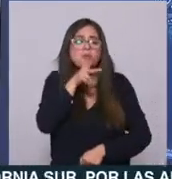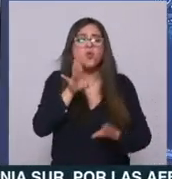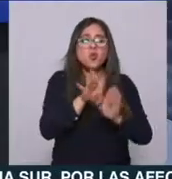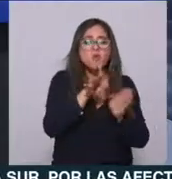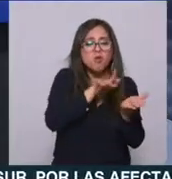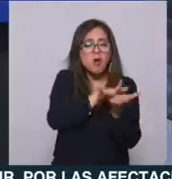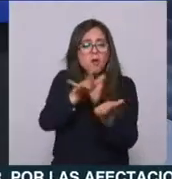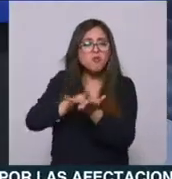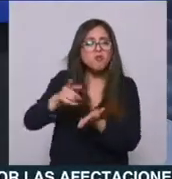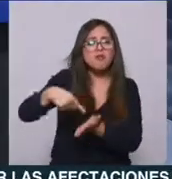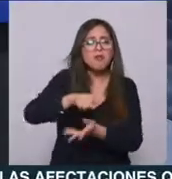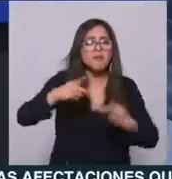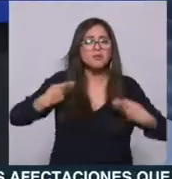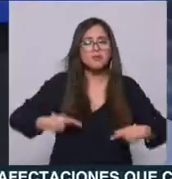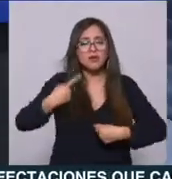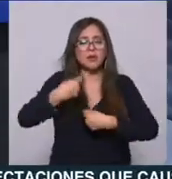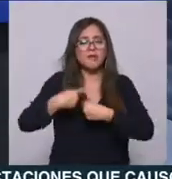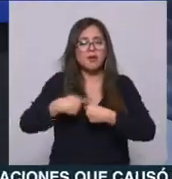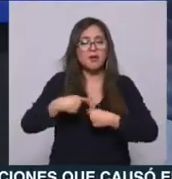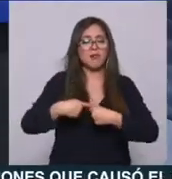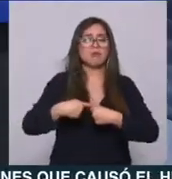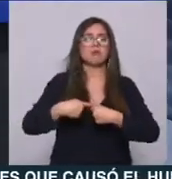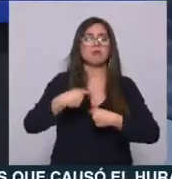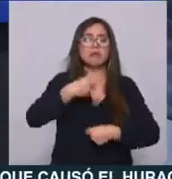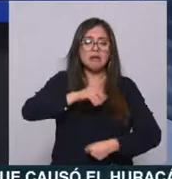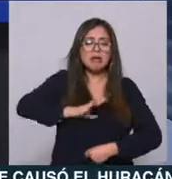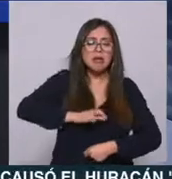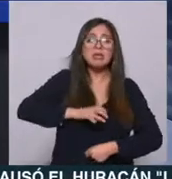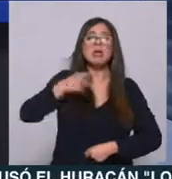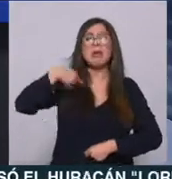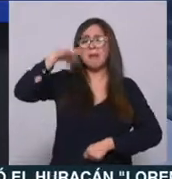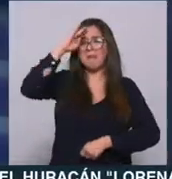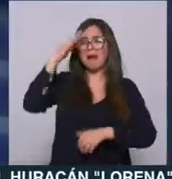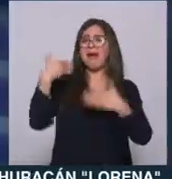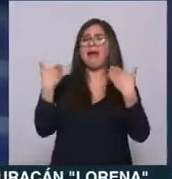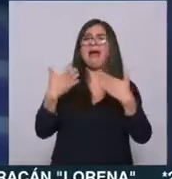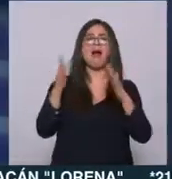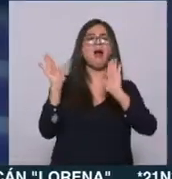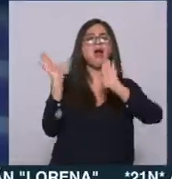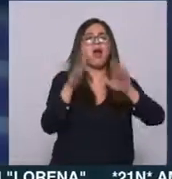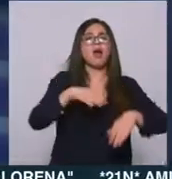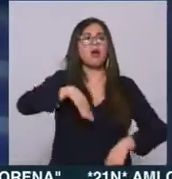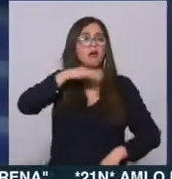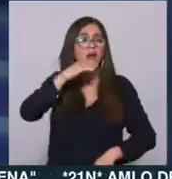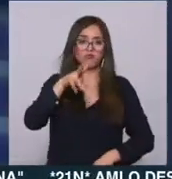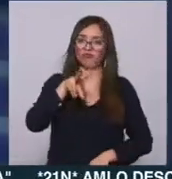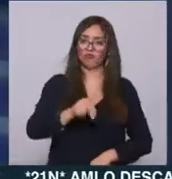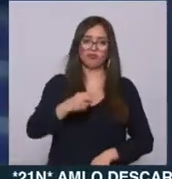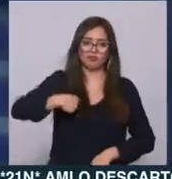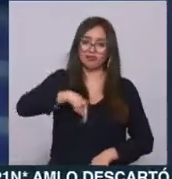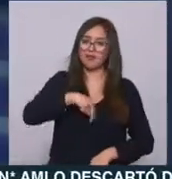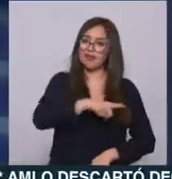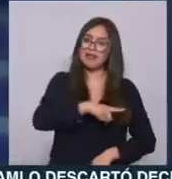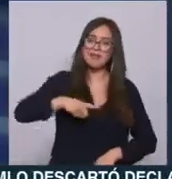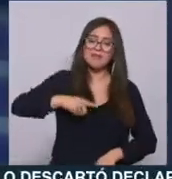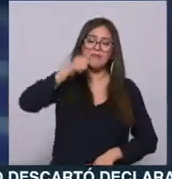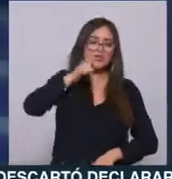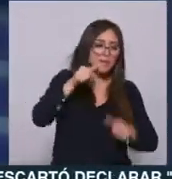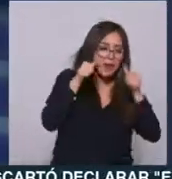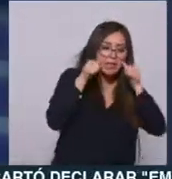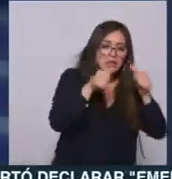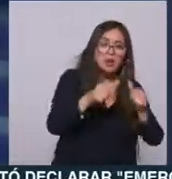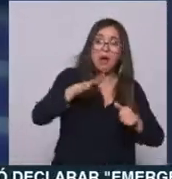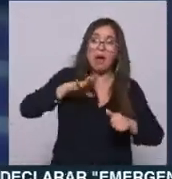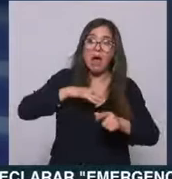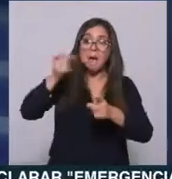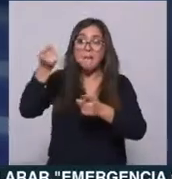paciente. Se tratan de vidas humanas con las cuales no podemos jugar y obviamente tendremos nosotros la necesidad de estar siempre al pendiente del desabasto y de cómo